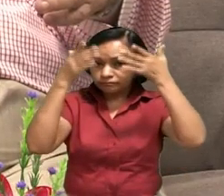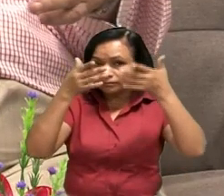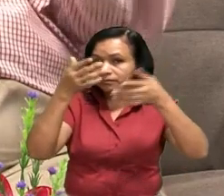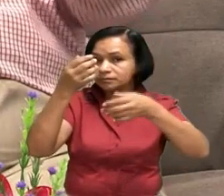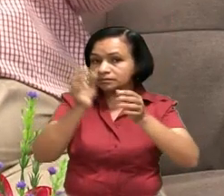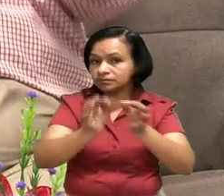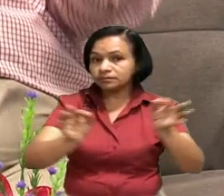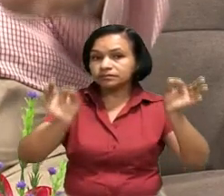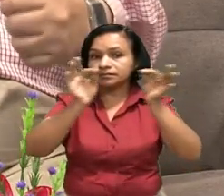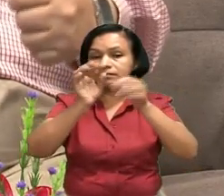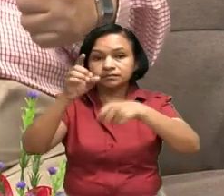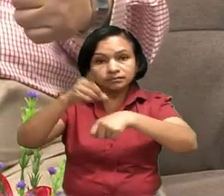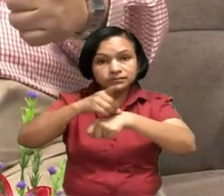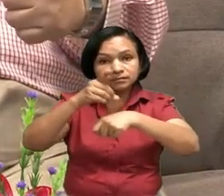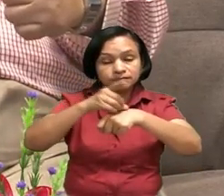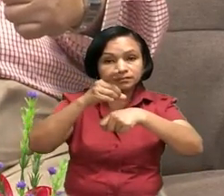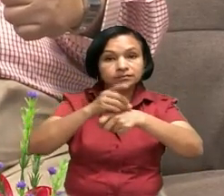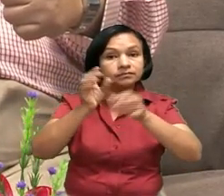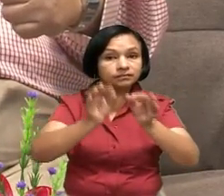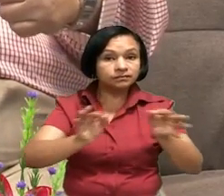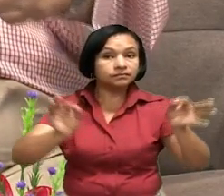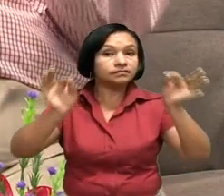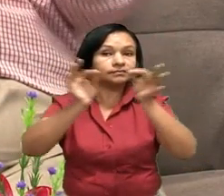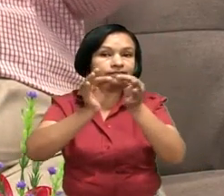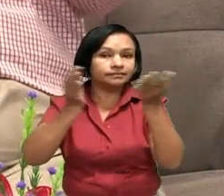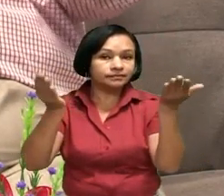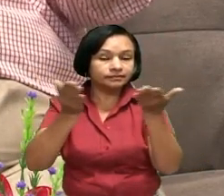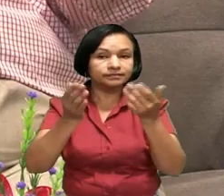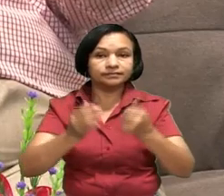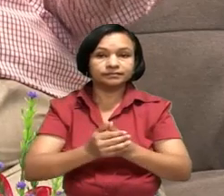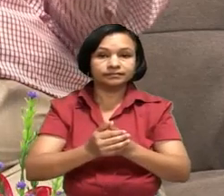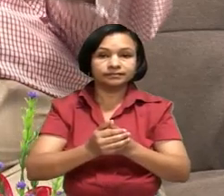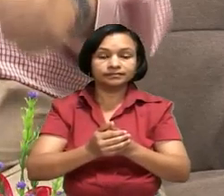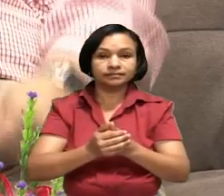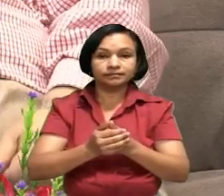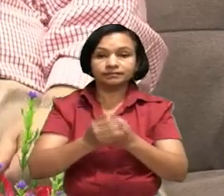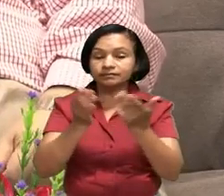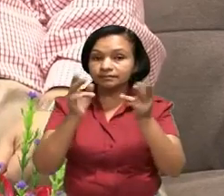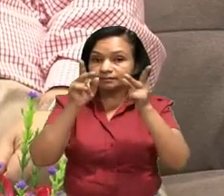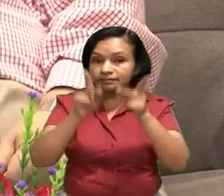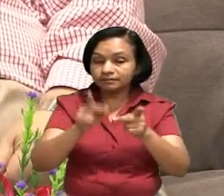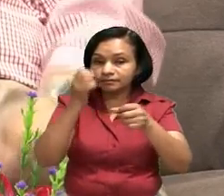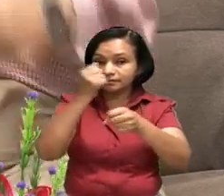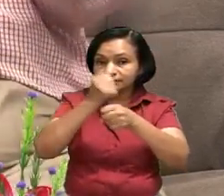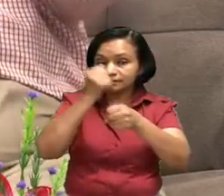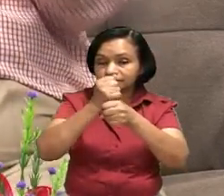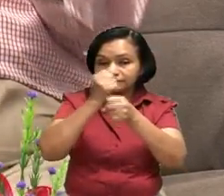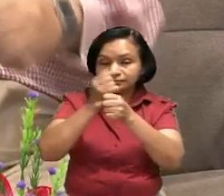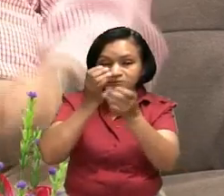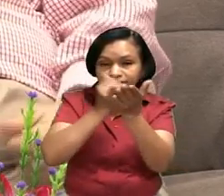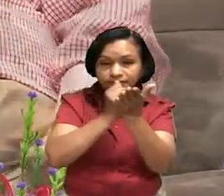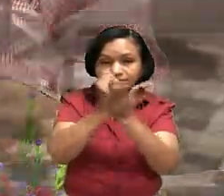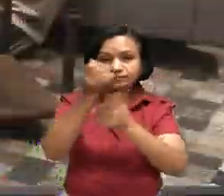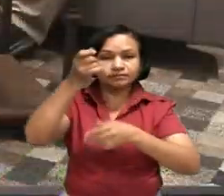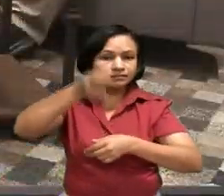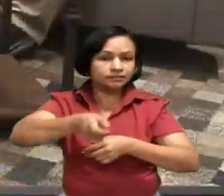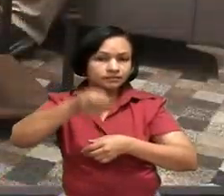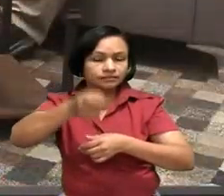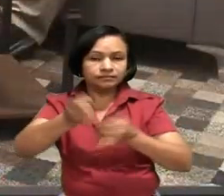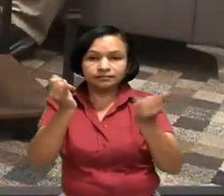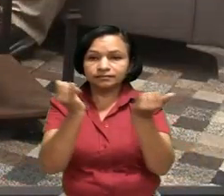y los médicos no tienen el mismo valor valor y los hilos y los ingenieros no tienen el mismo valor y los abogados no tienen el mismo